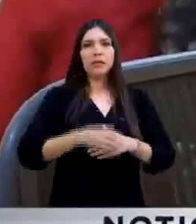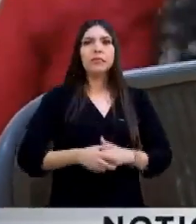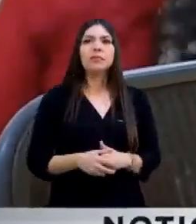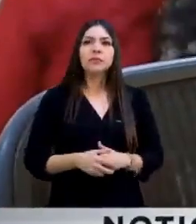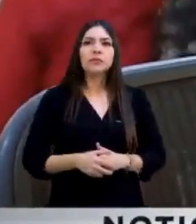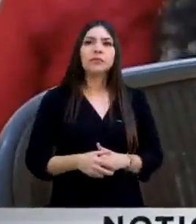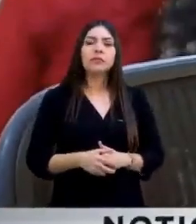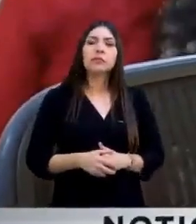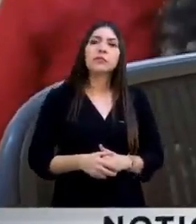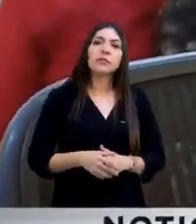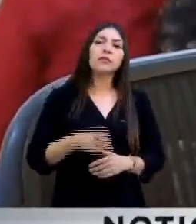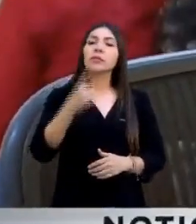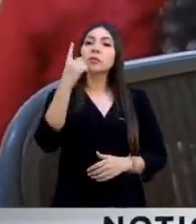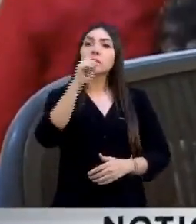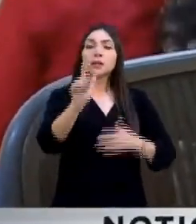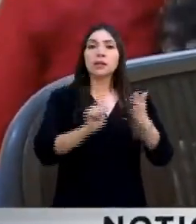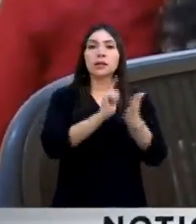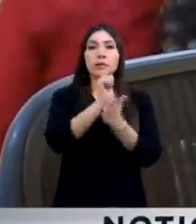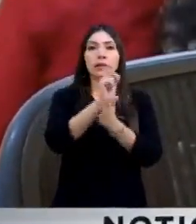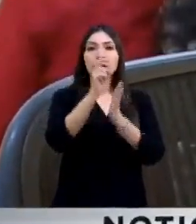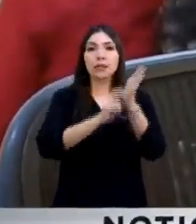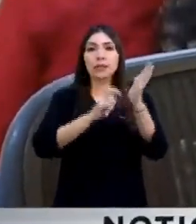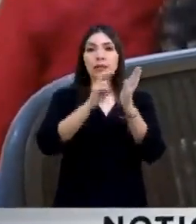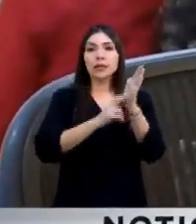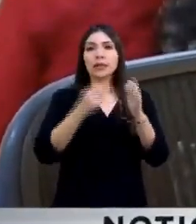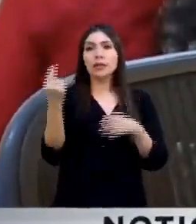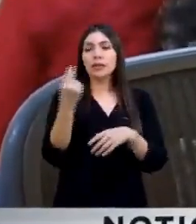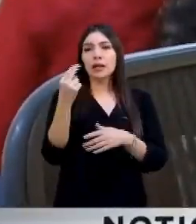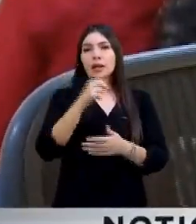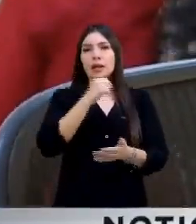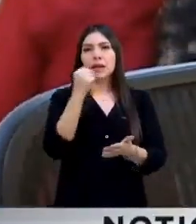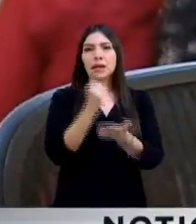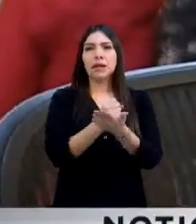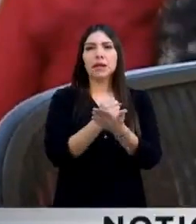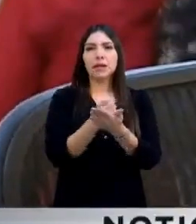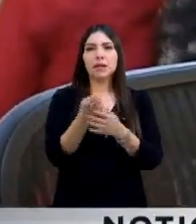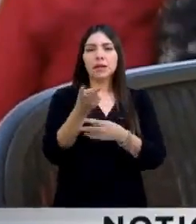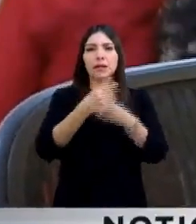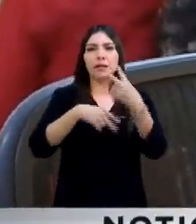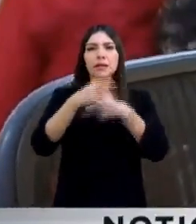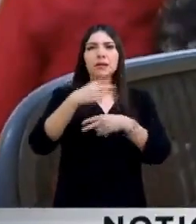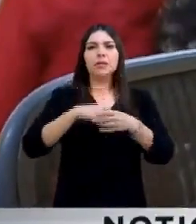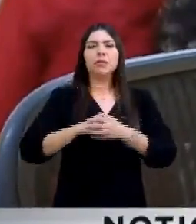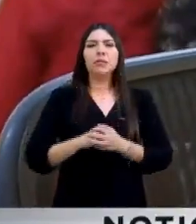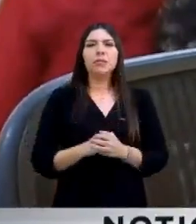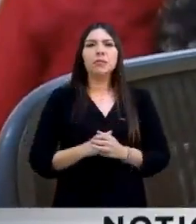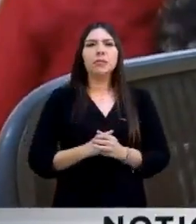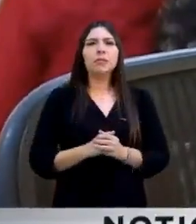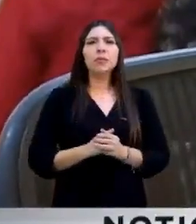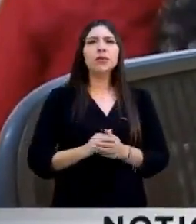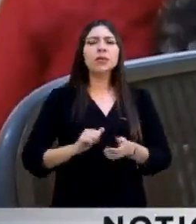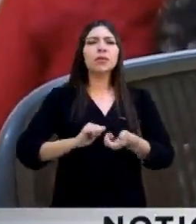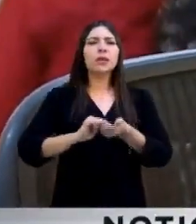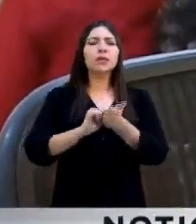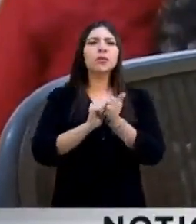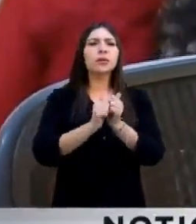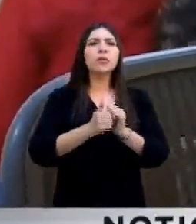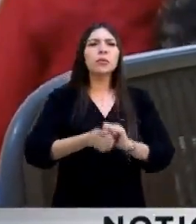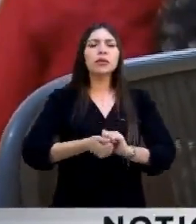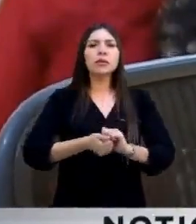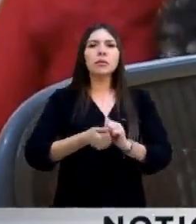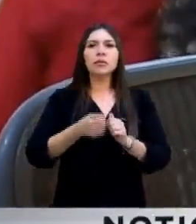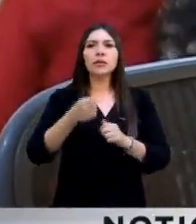sobre todo el Poder Judicial, tiene que ser producto de un ejercicio dialéctico. No puede ser el producto de